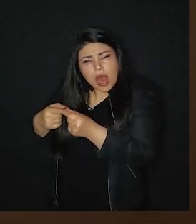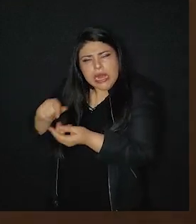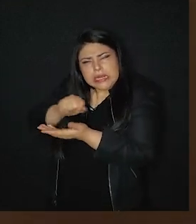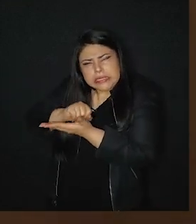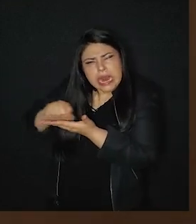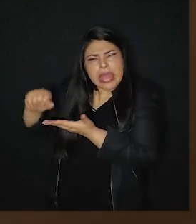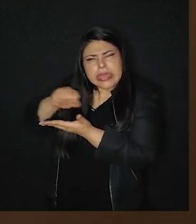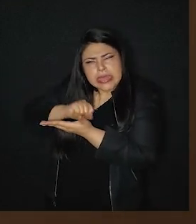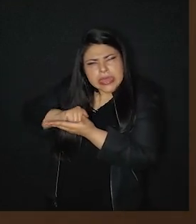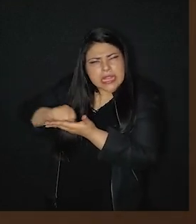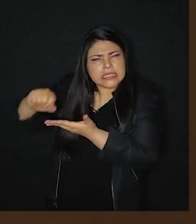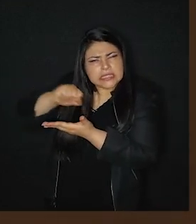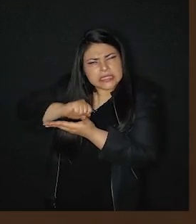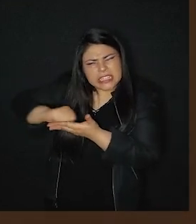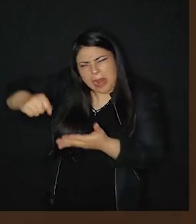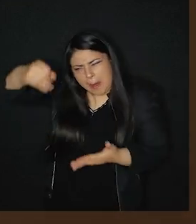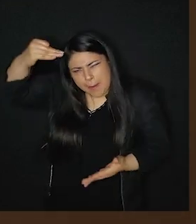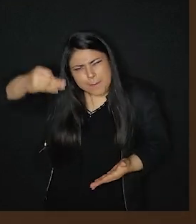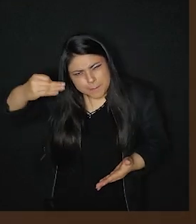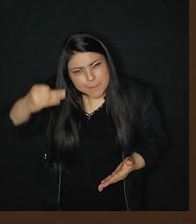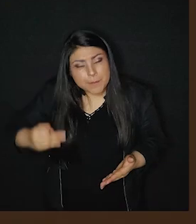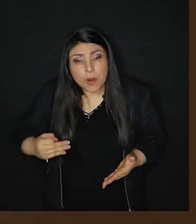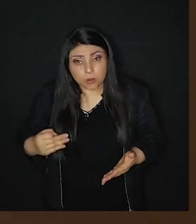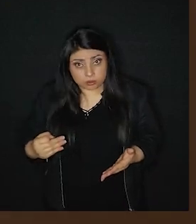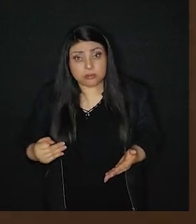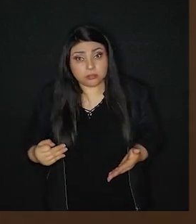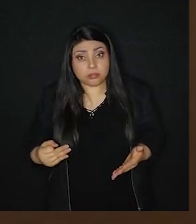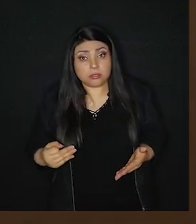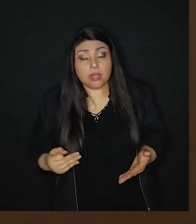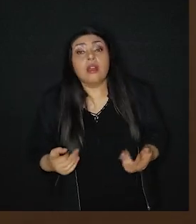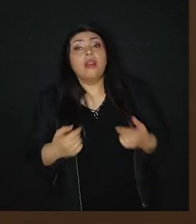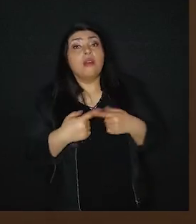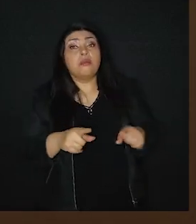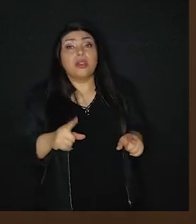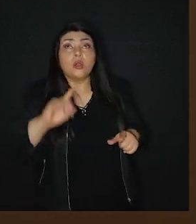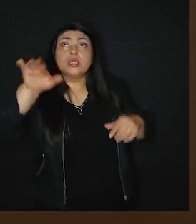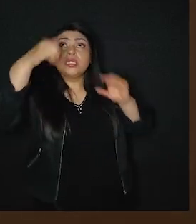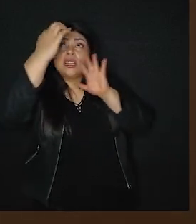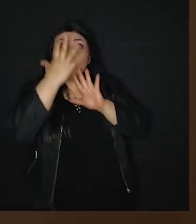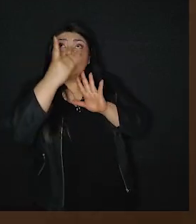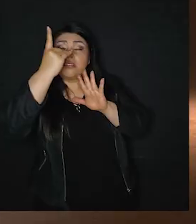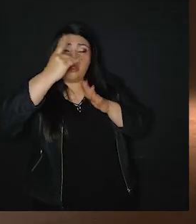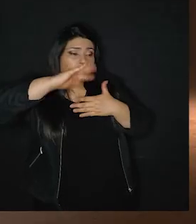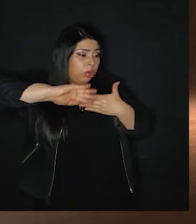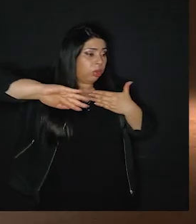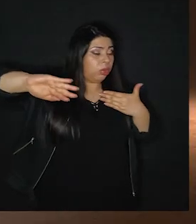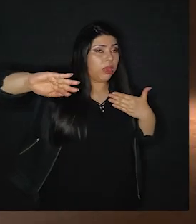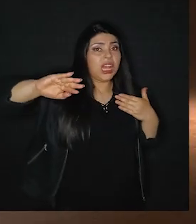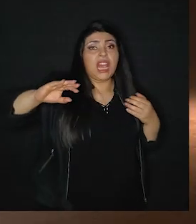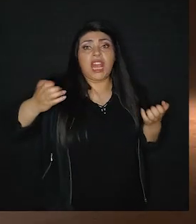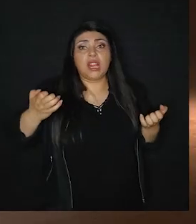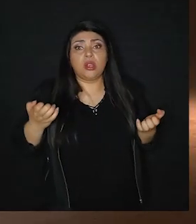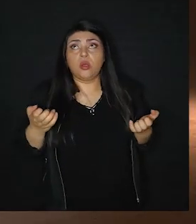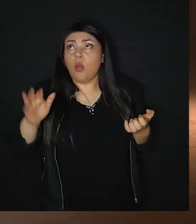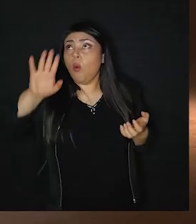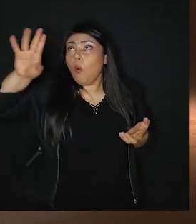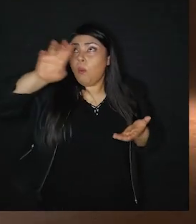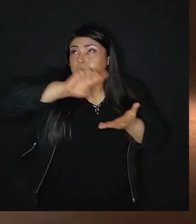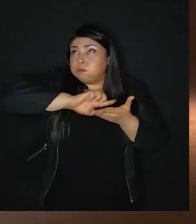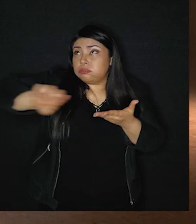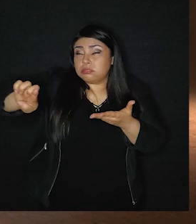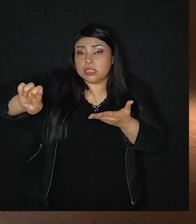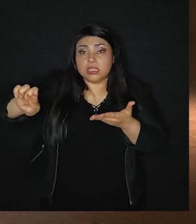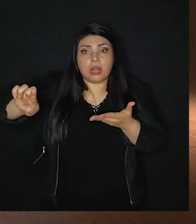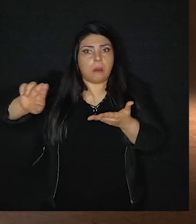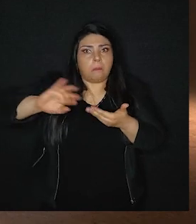da vida pero si no tenía su misma esencia tan cerca a él la La pureza de Dios podía